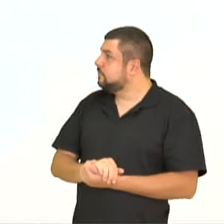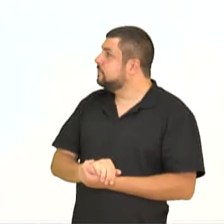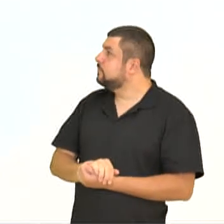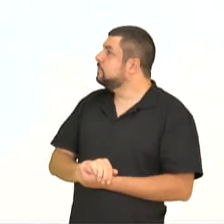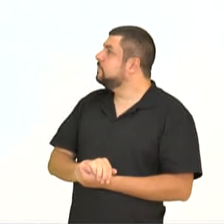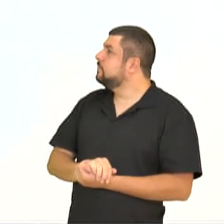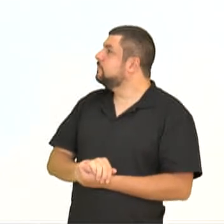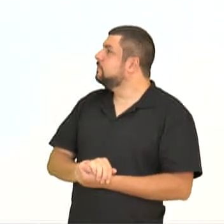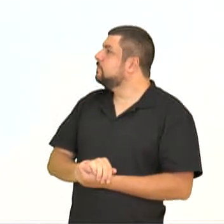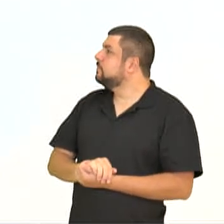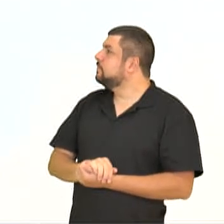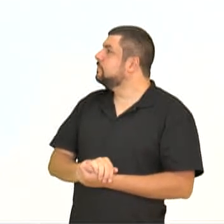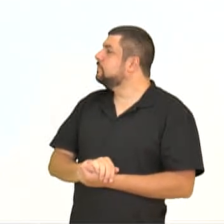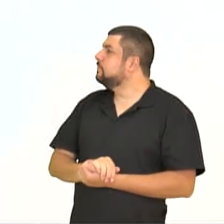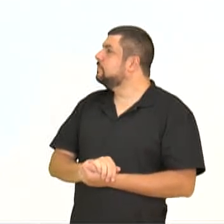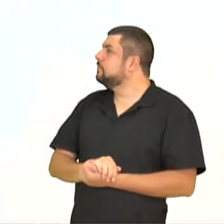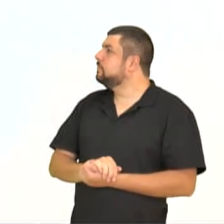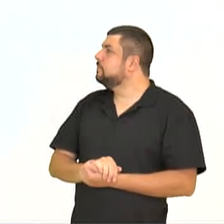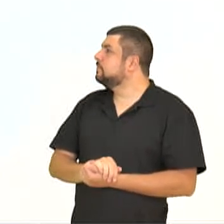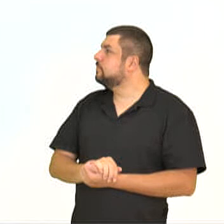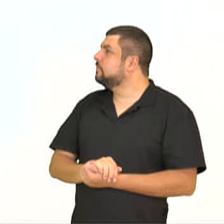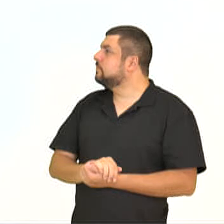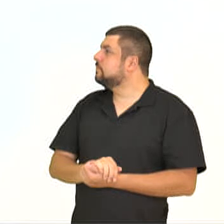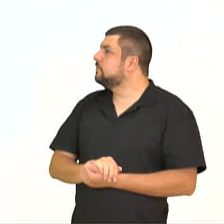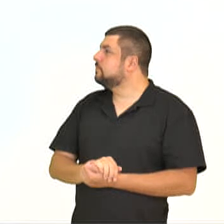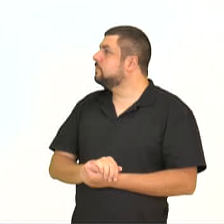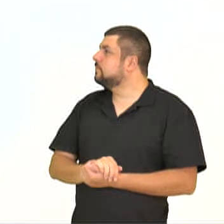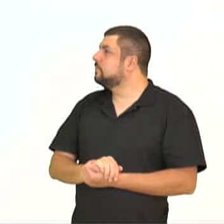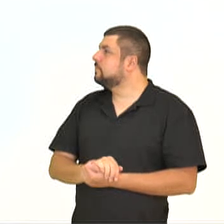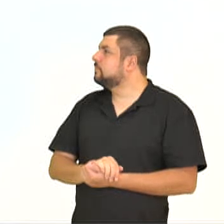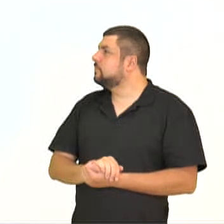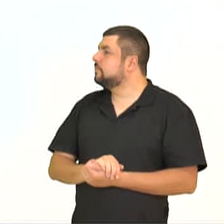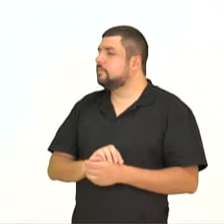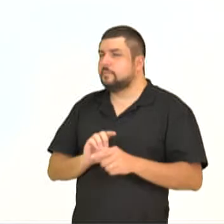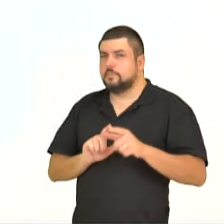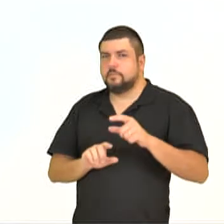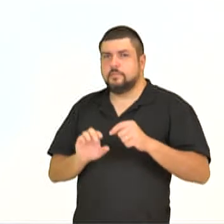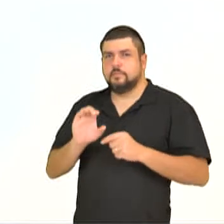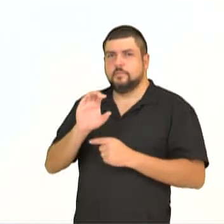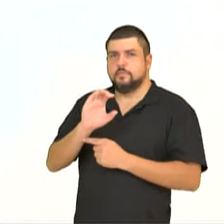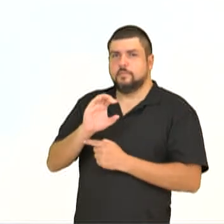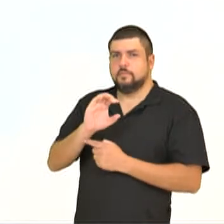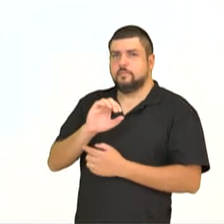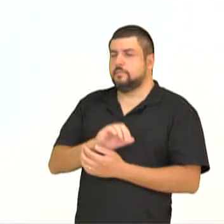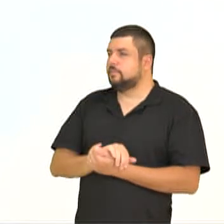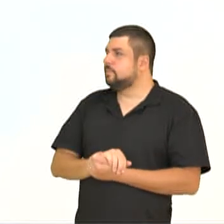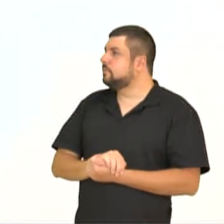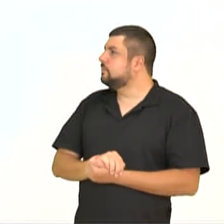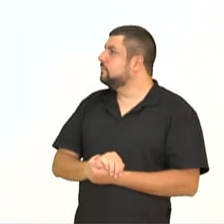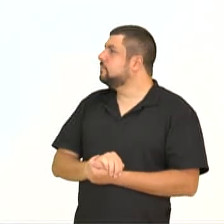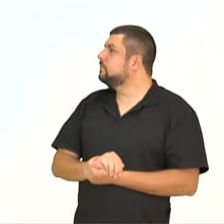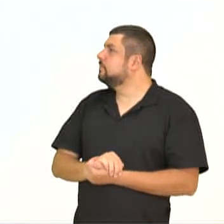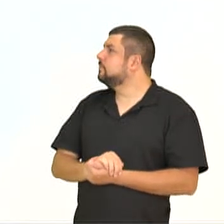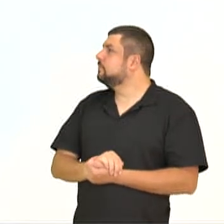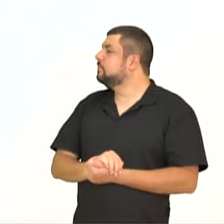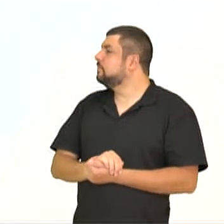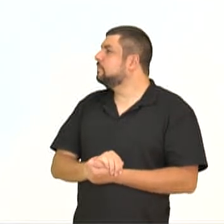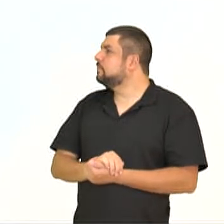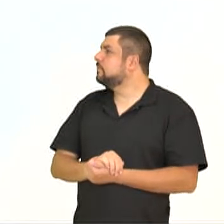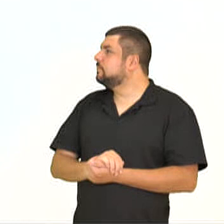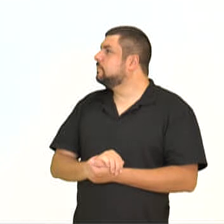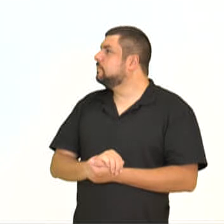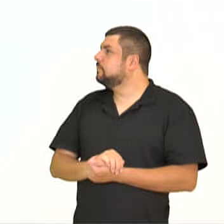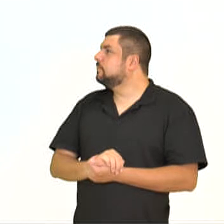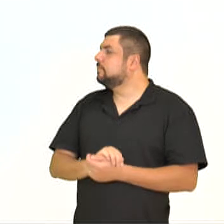no valdría la pena. Ellos harían cualquier cosa por ganar la